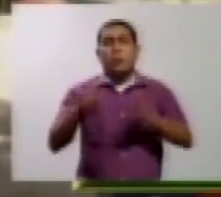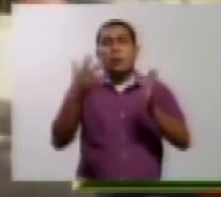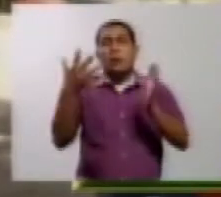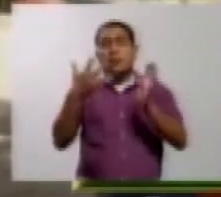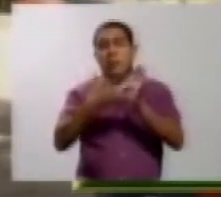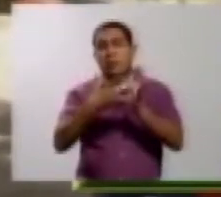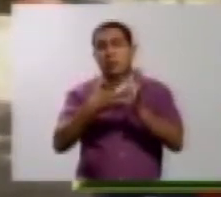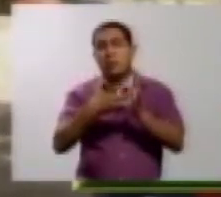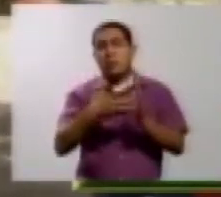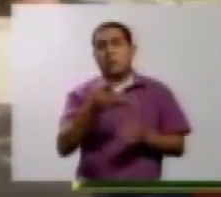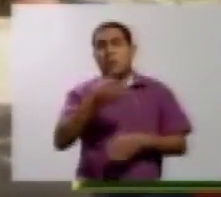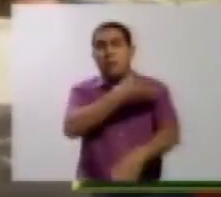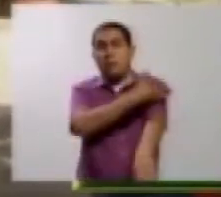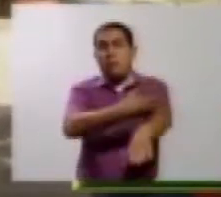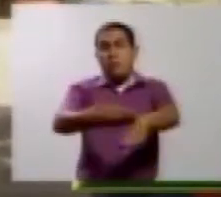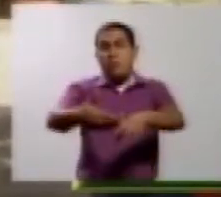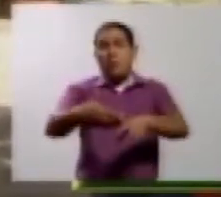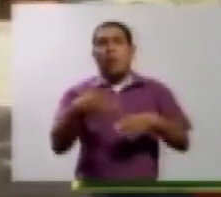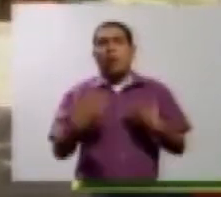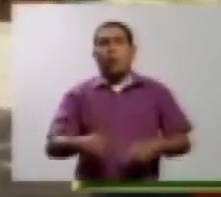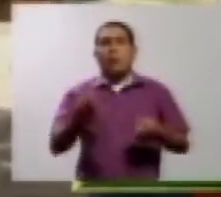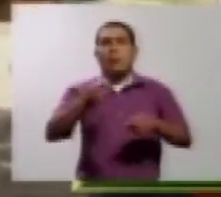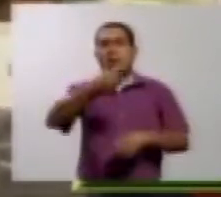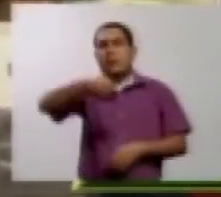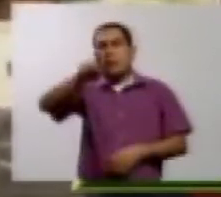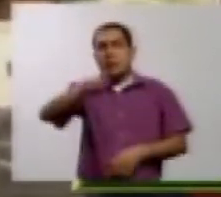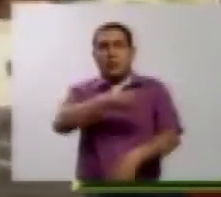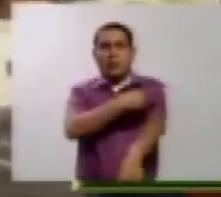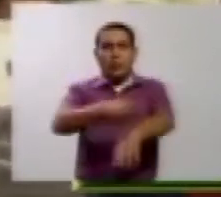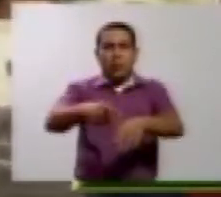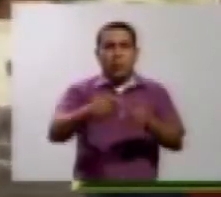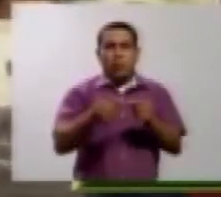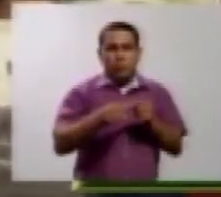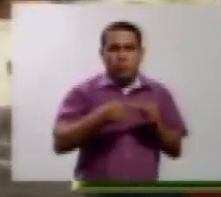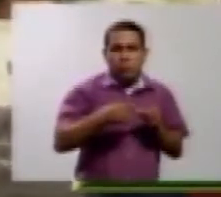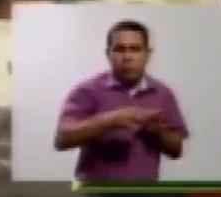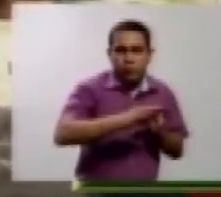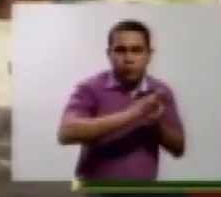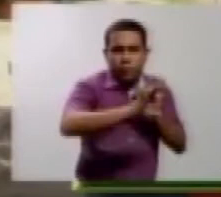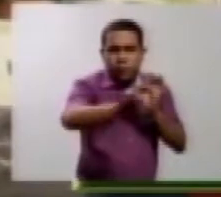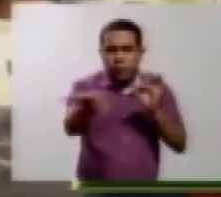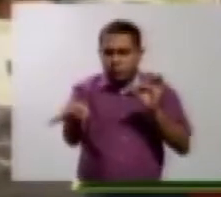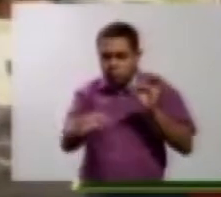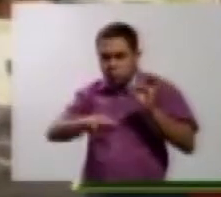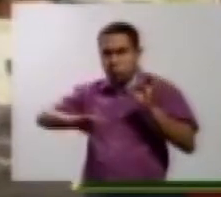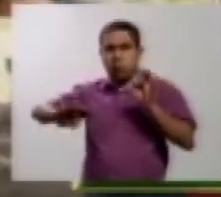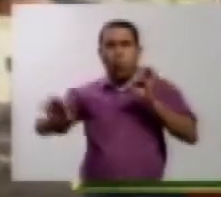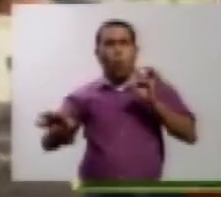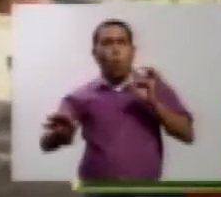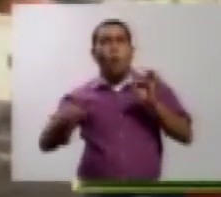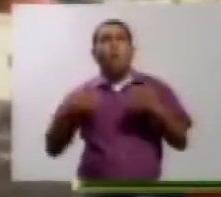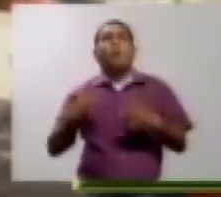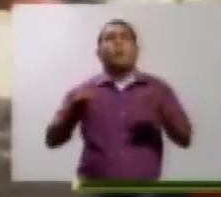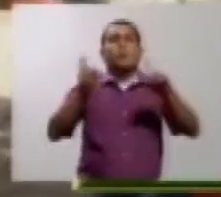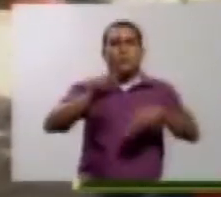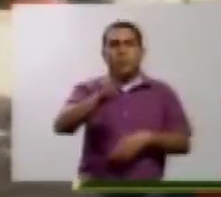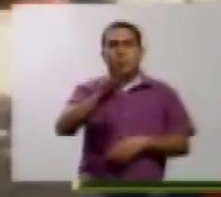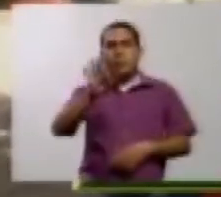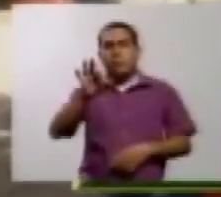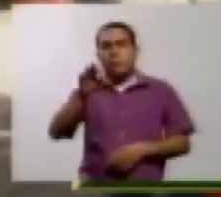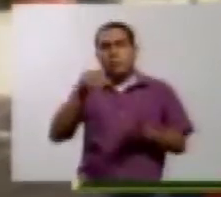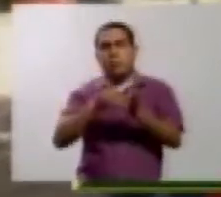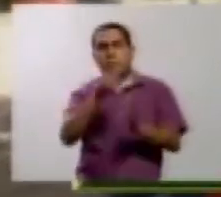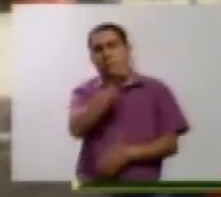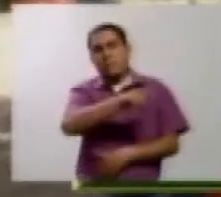5.000 millones de pesos, interviniendo 16 kilómetros de redes y favoreciendo a cerca de 23.200